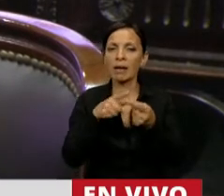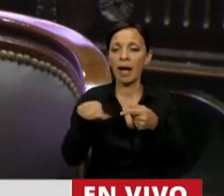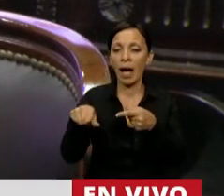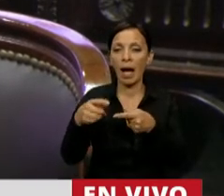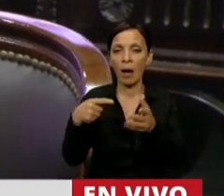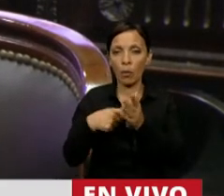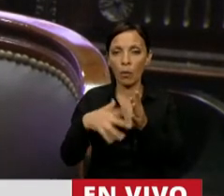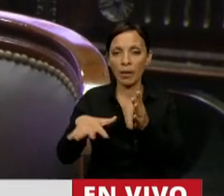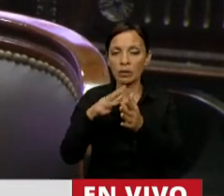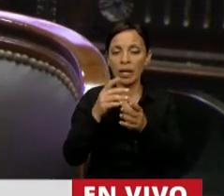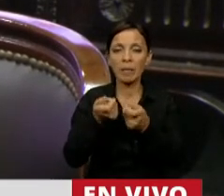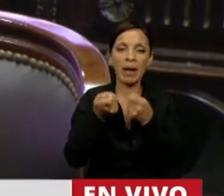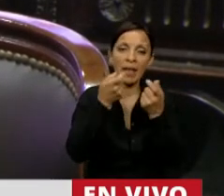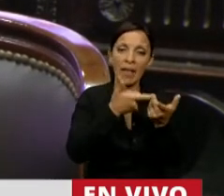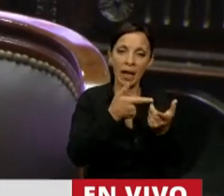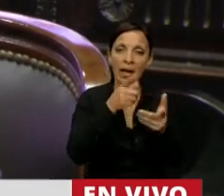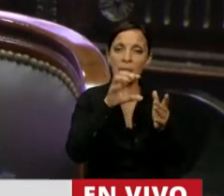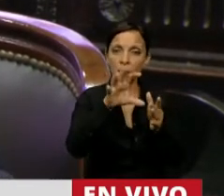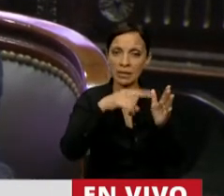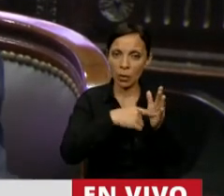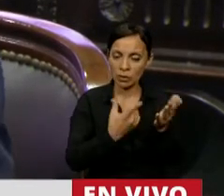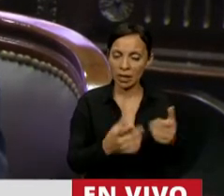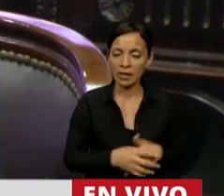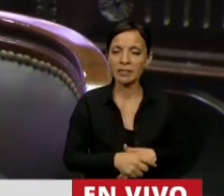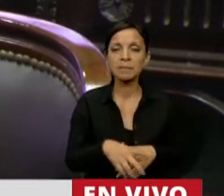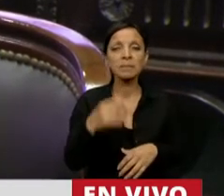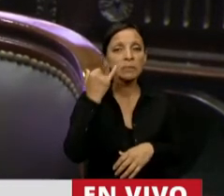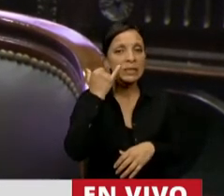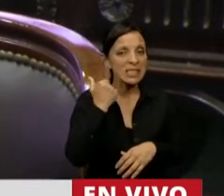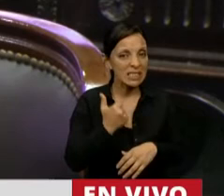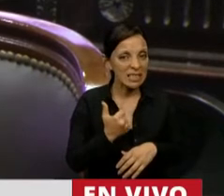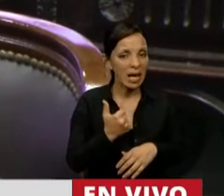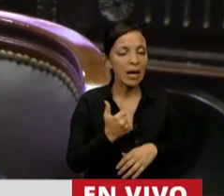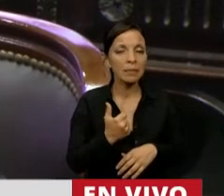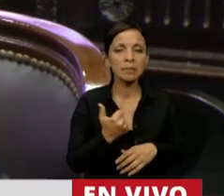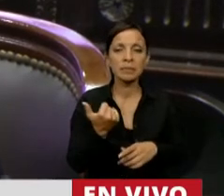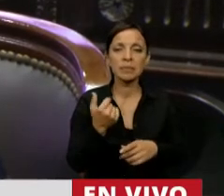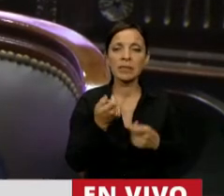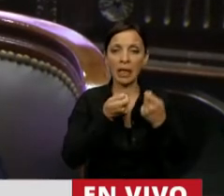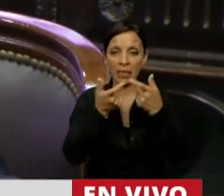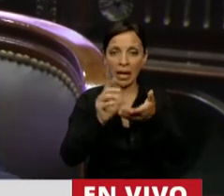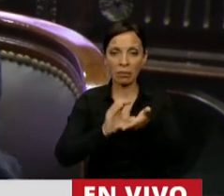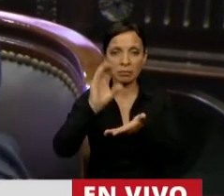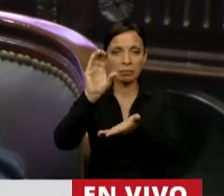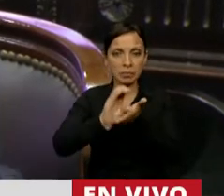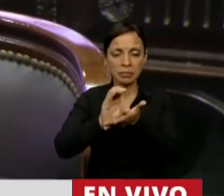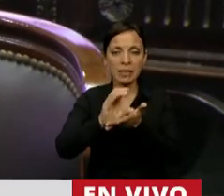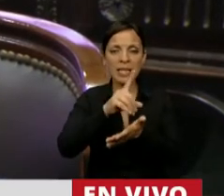la provincia de Buenos Aires. Ya se le han dado por fondos no coparticipables cerca